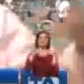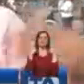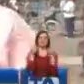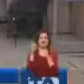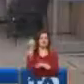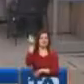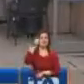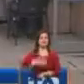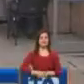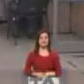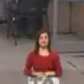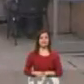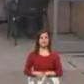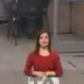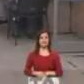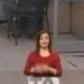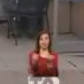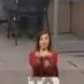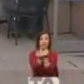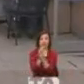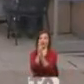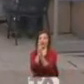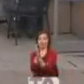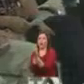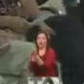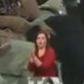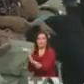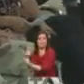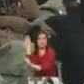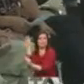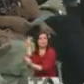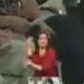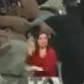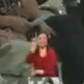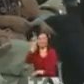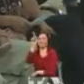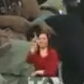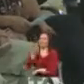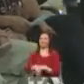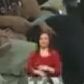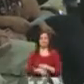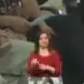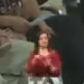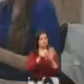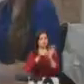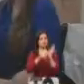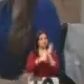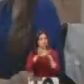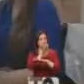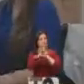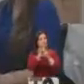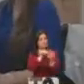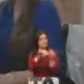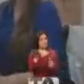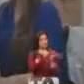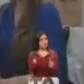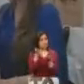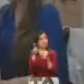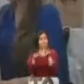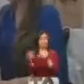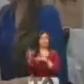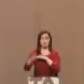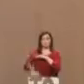estaba rápido. No habrá aglomeraciones como en los procesos electorales anteriores, según el registro civil. La gente se